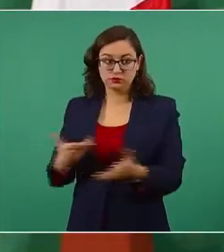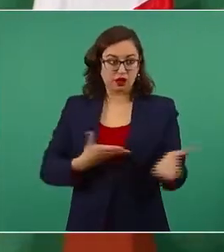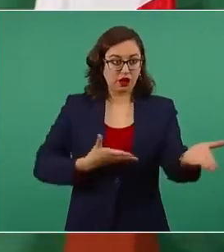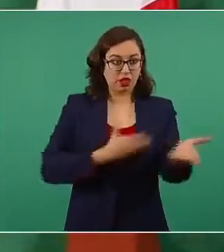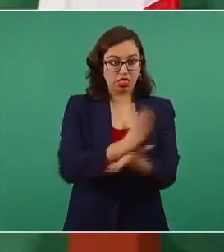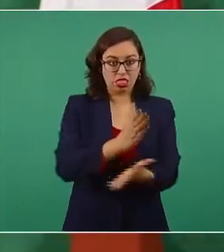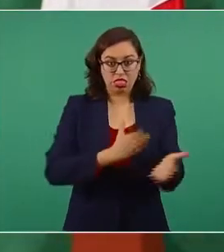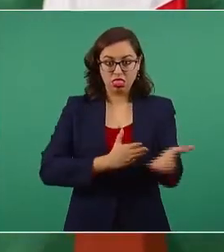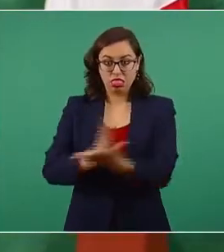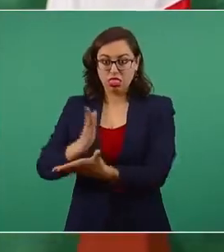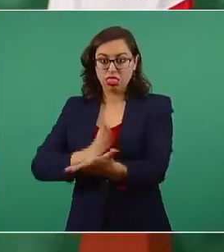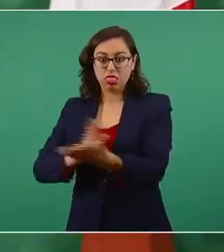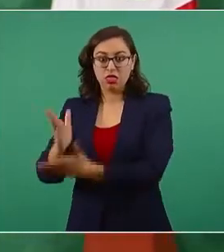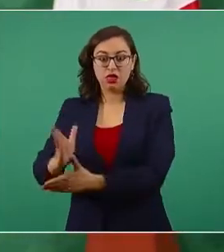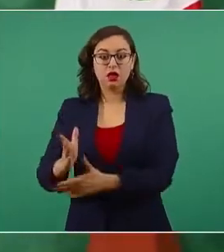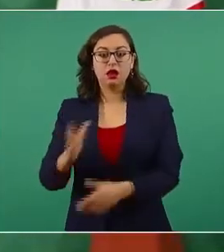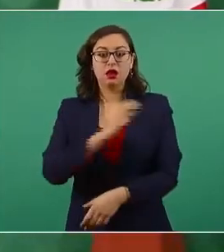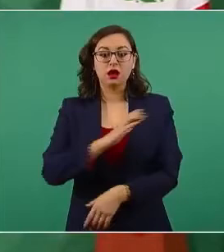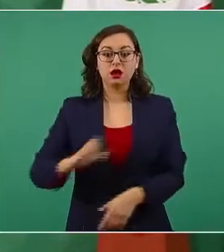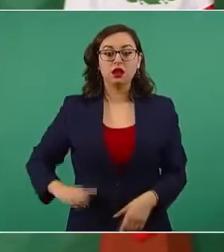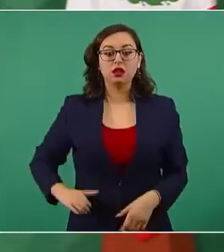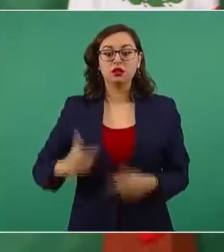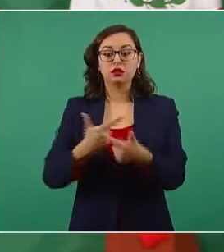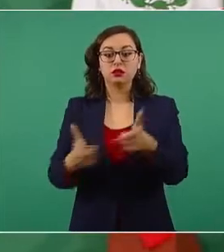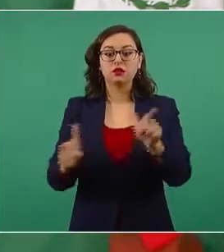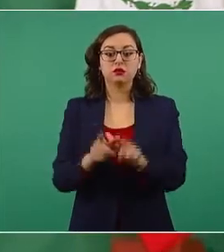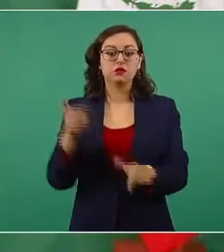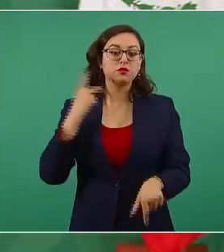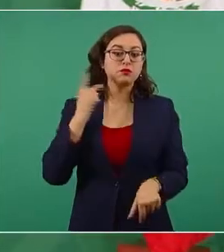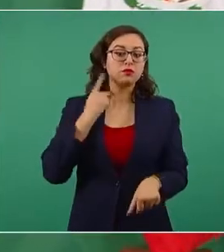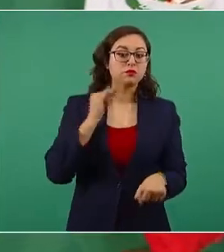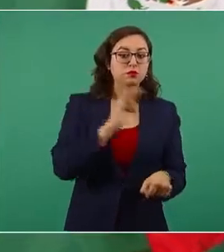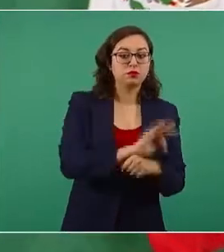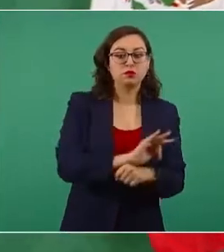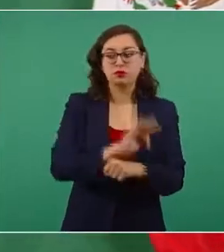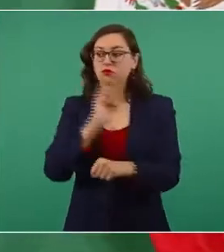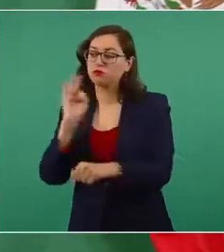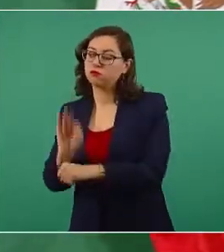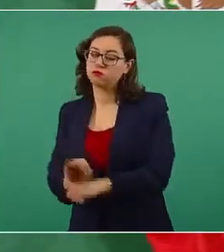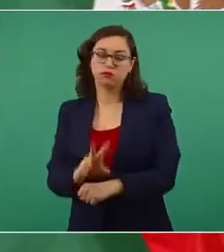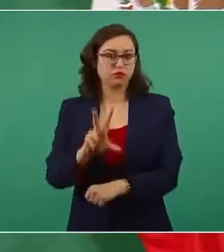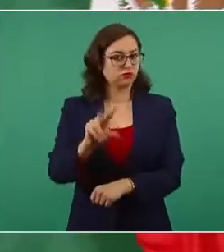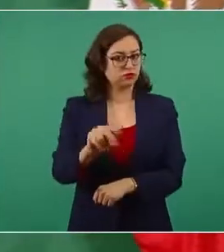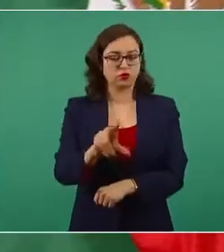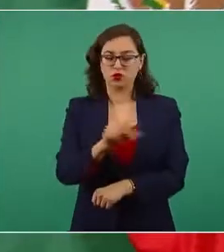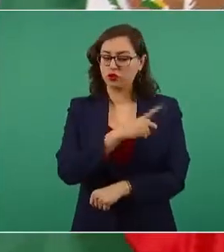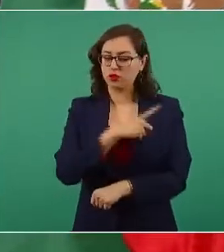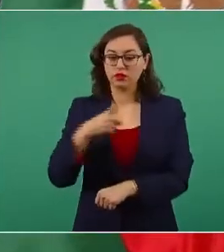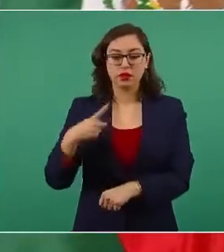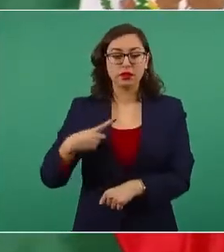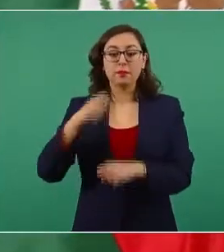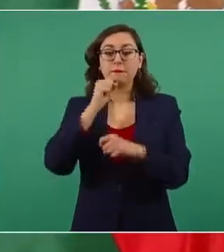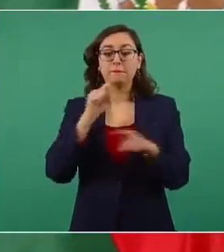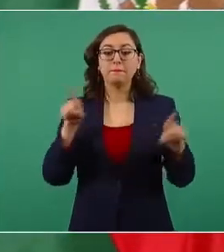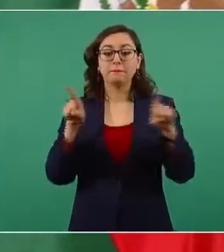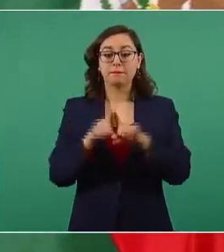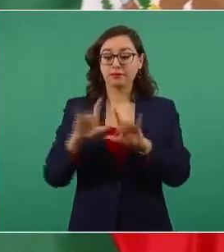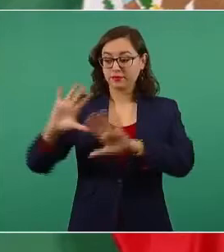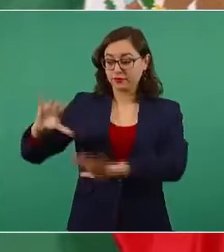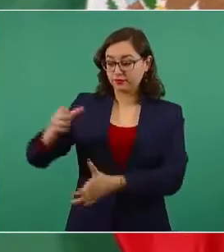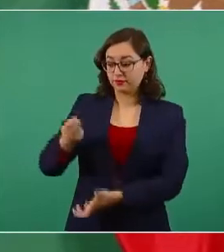favorecer a candidatos, a partidos, que no se use el dinero del presupuesto, que es dinero del